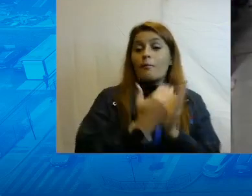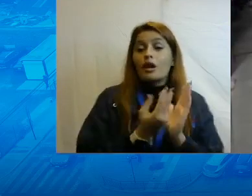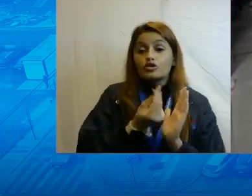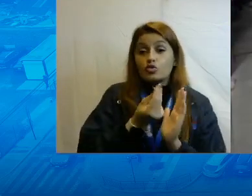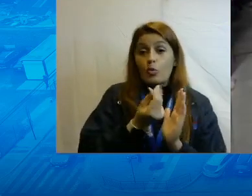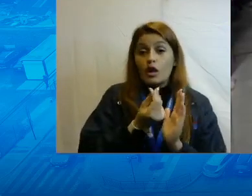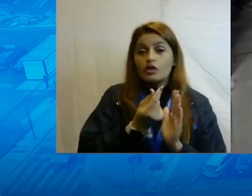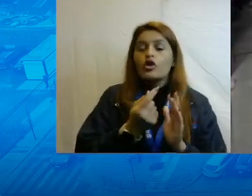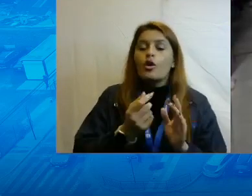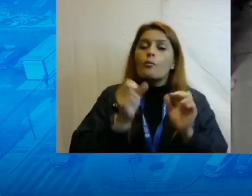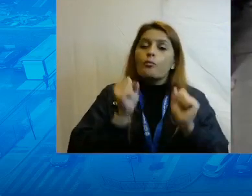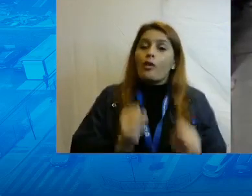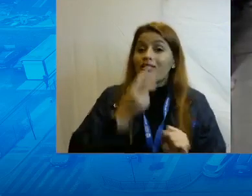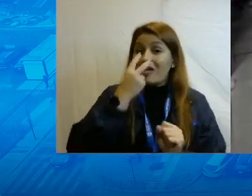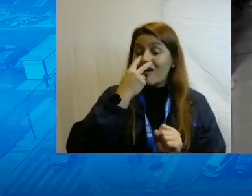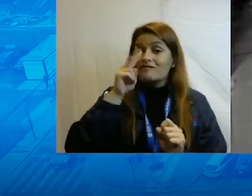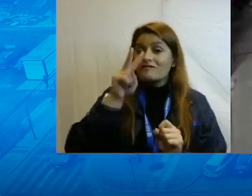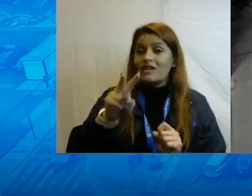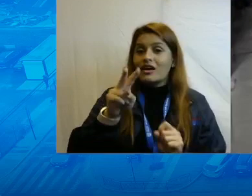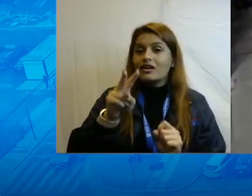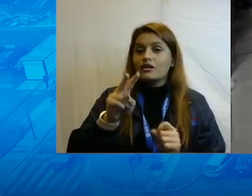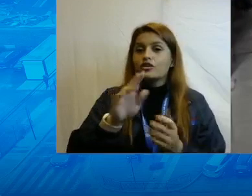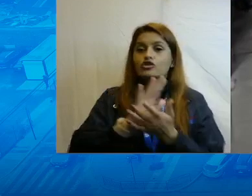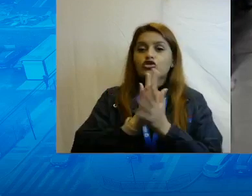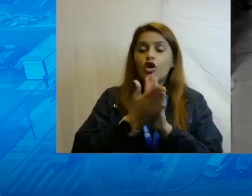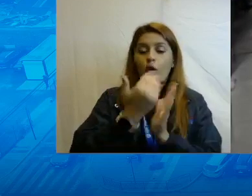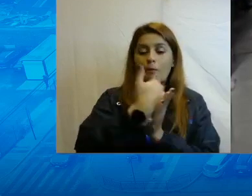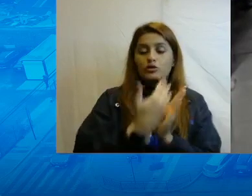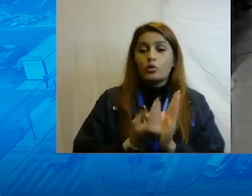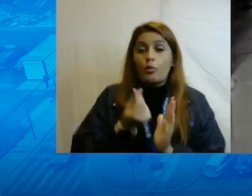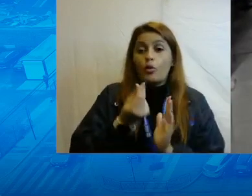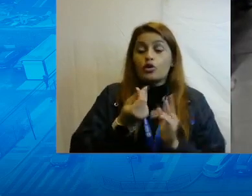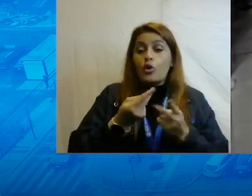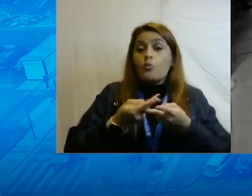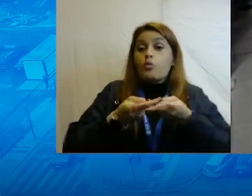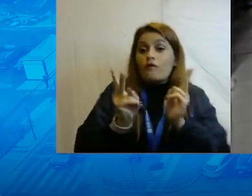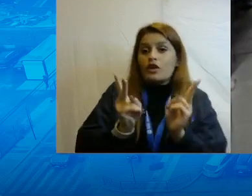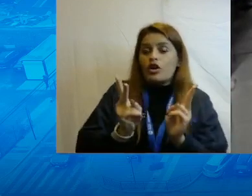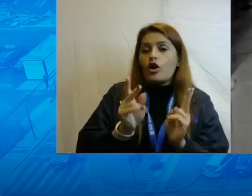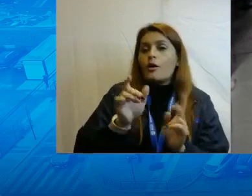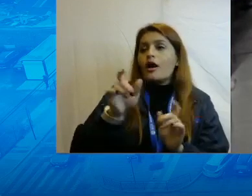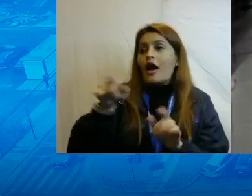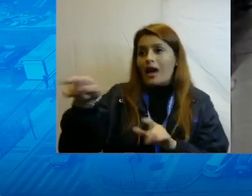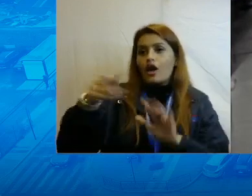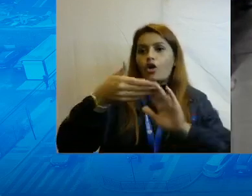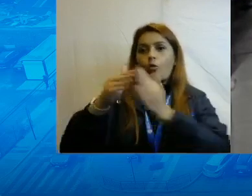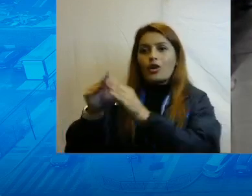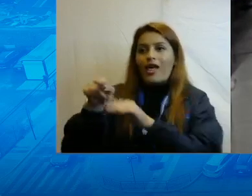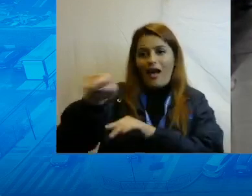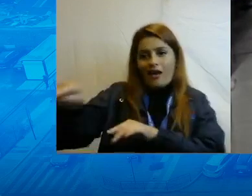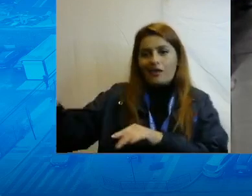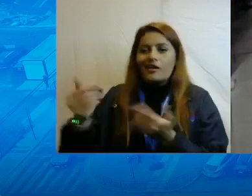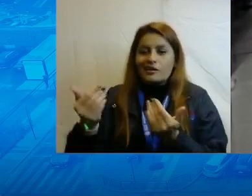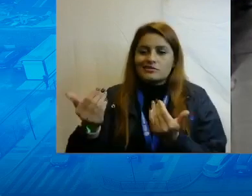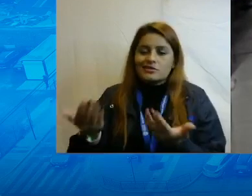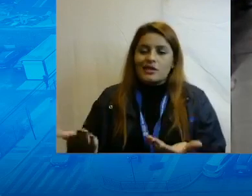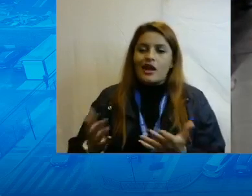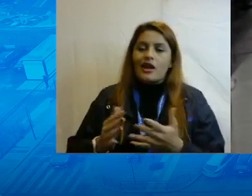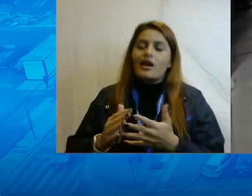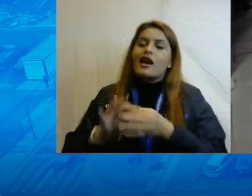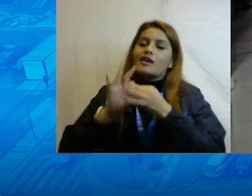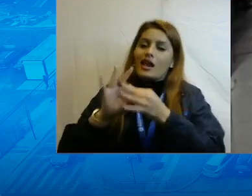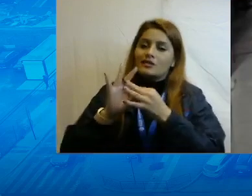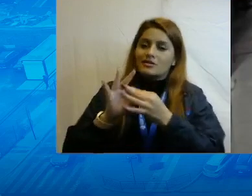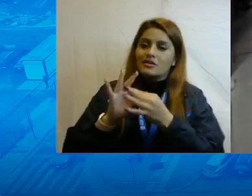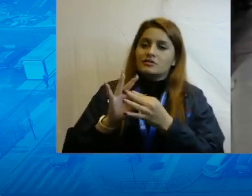podamos seguir viendo todo este presupuesto público en las comunidades que es donde debieran estar. Así que, salvo exista